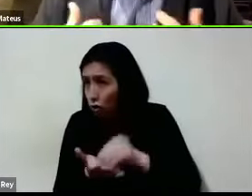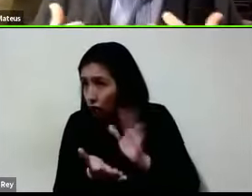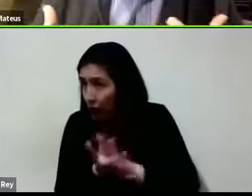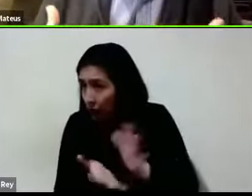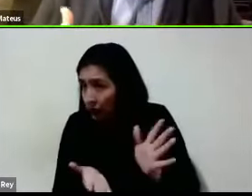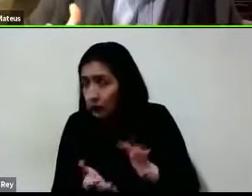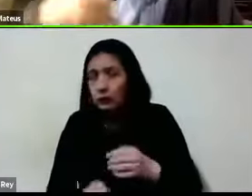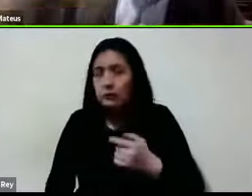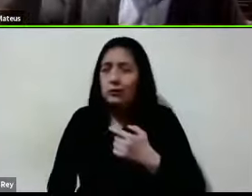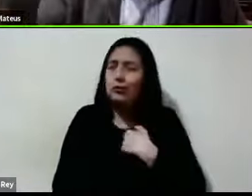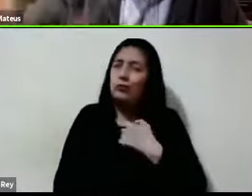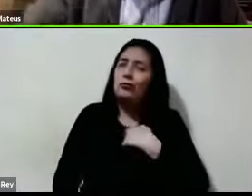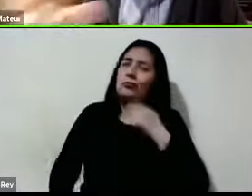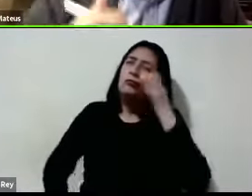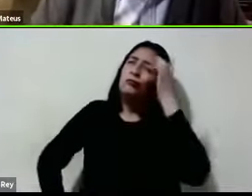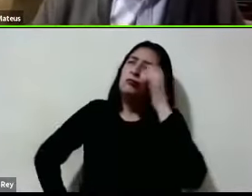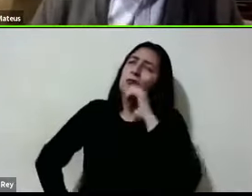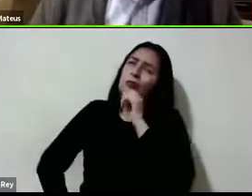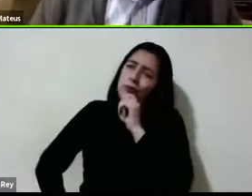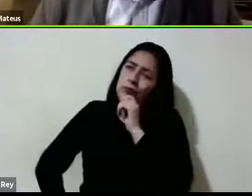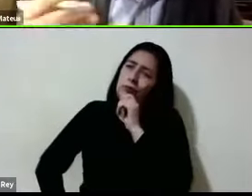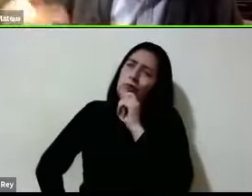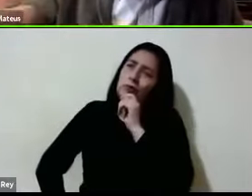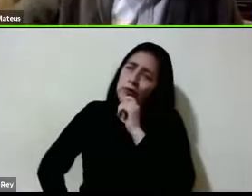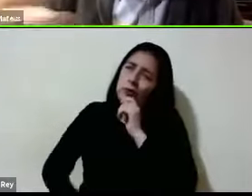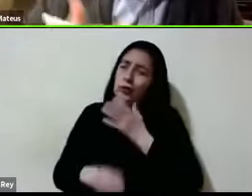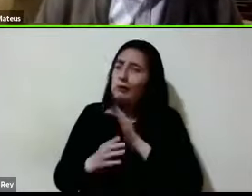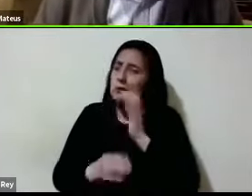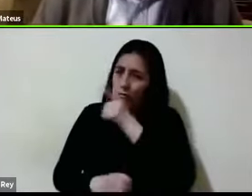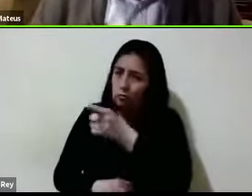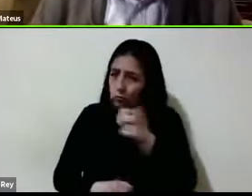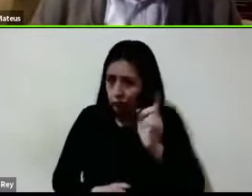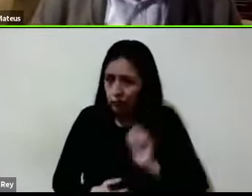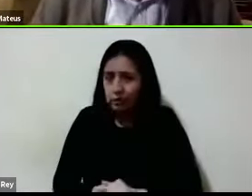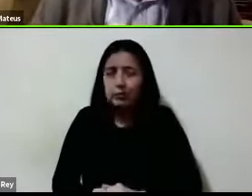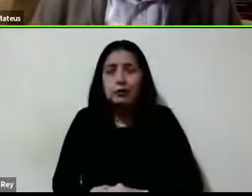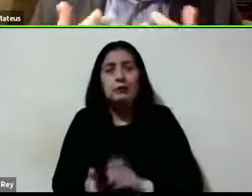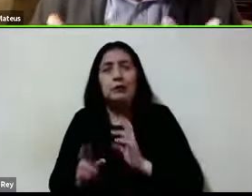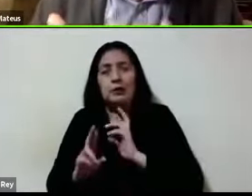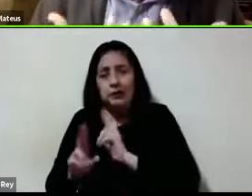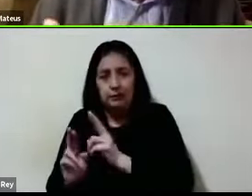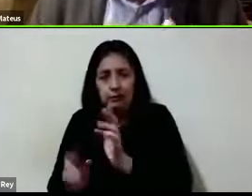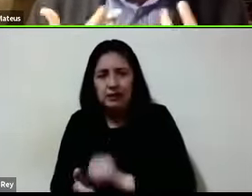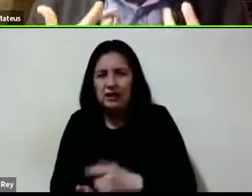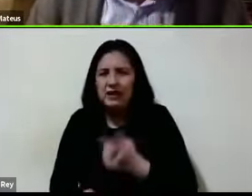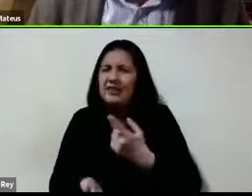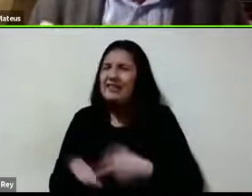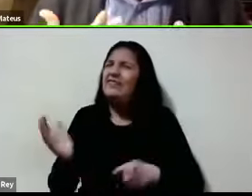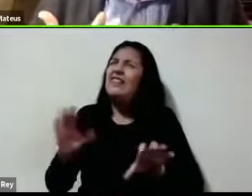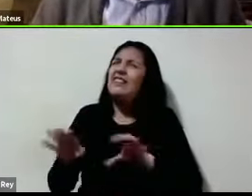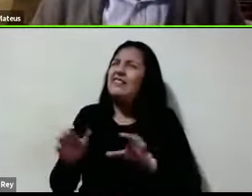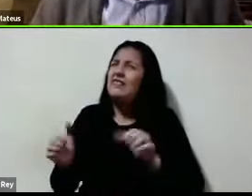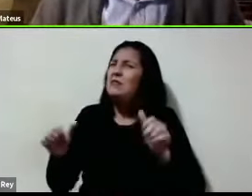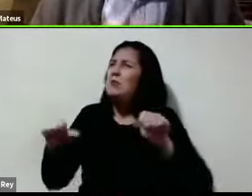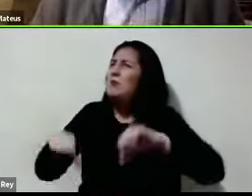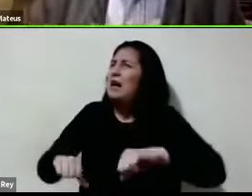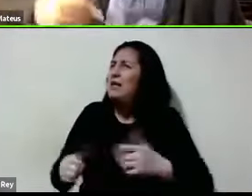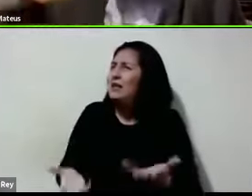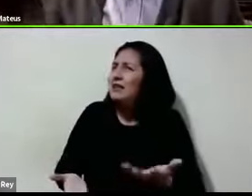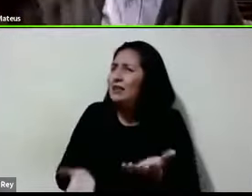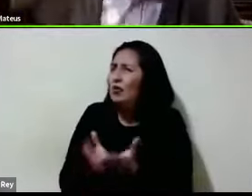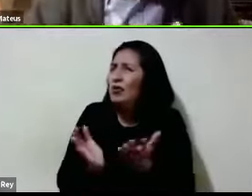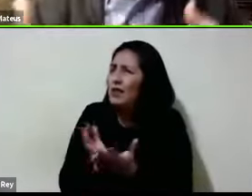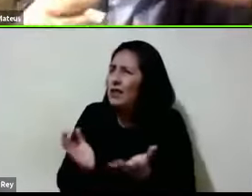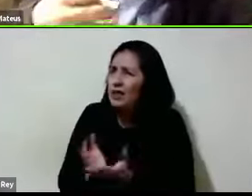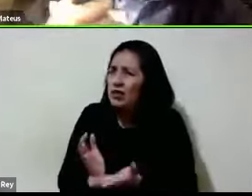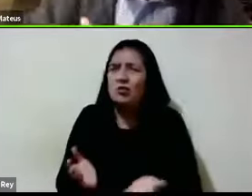me pongo a reflexionar y comparto esta reflexión con ustedes a propósito de los resultados, ¿no? ¿Qué estamos haciendo mal en la escuela? En las